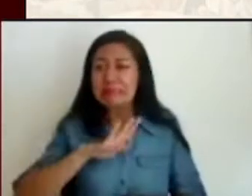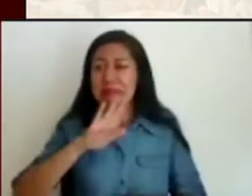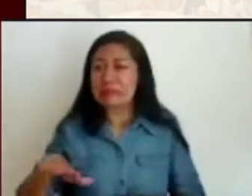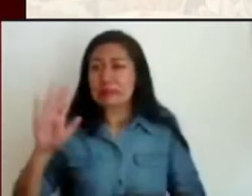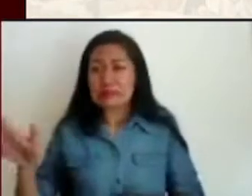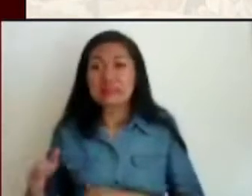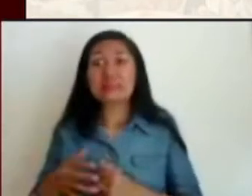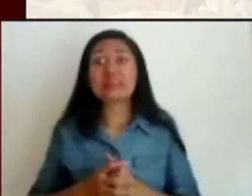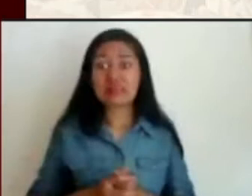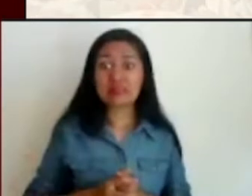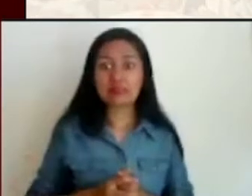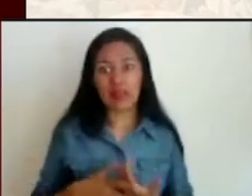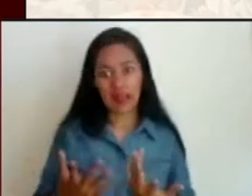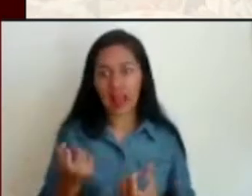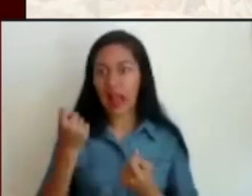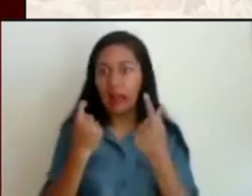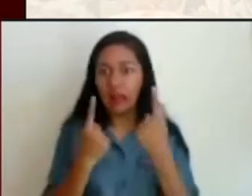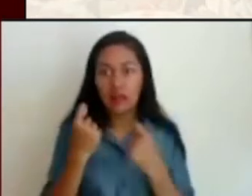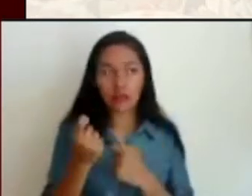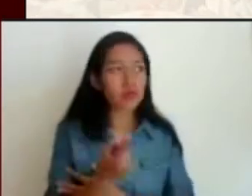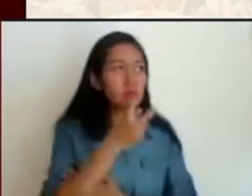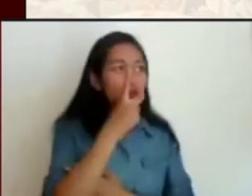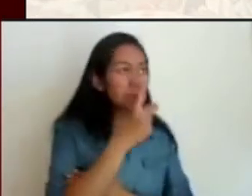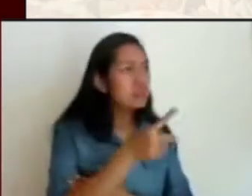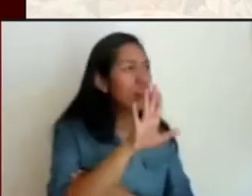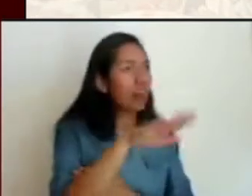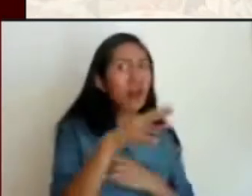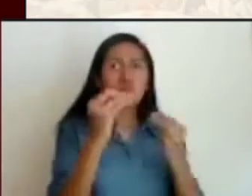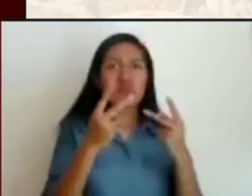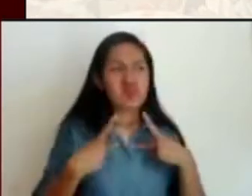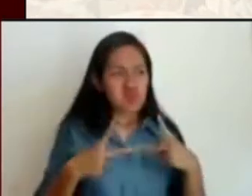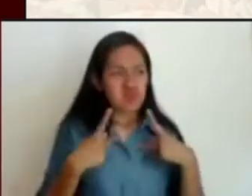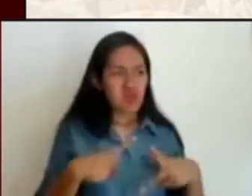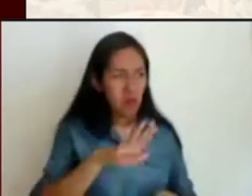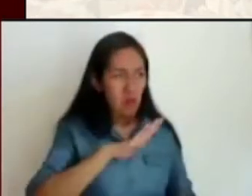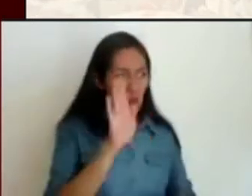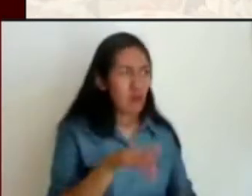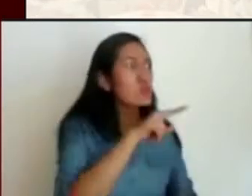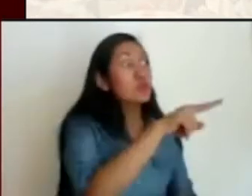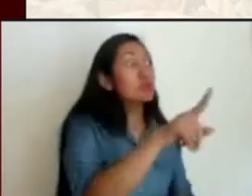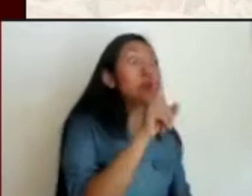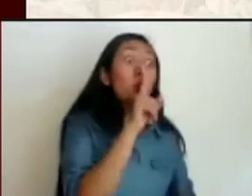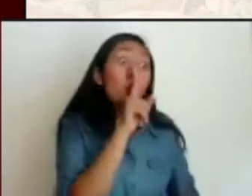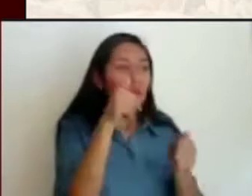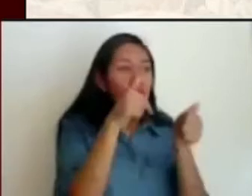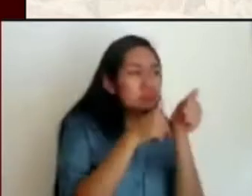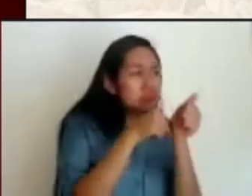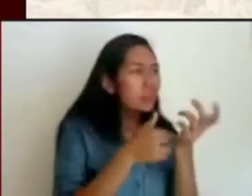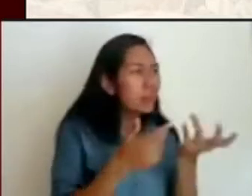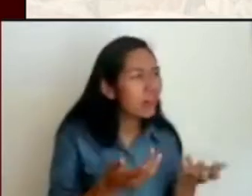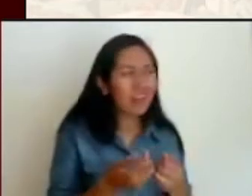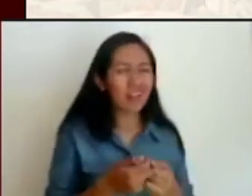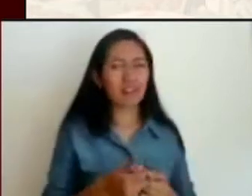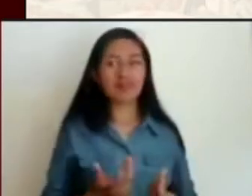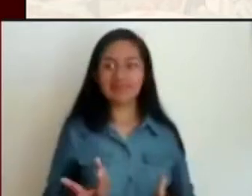estaban ocultando las dimensiones de muerte por peste y planteando otras cosas en términos de intereses